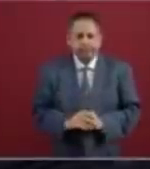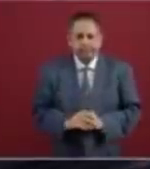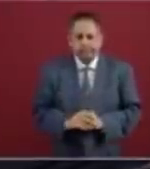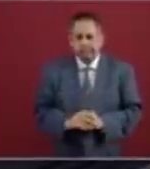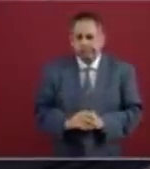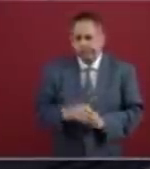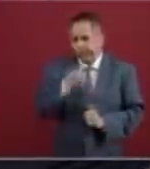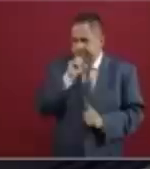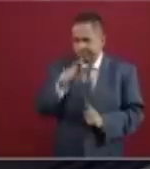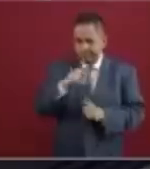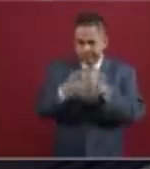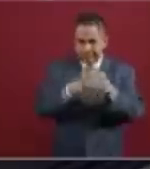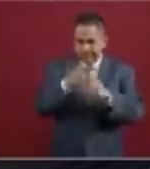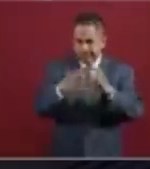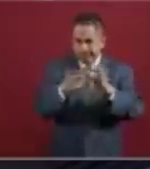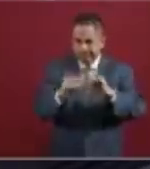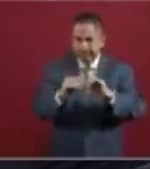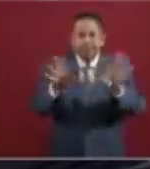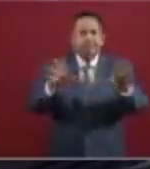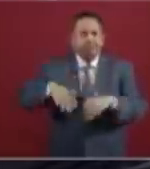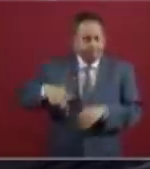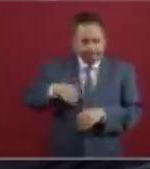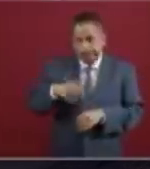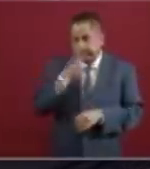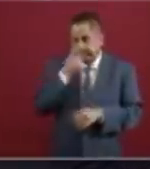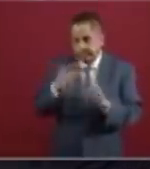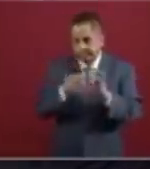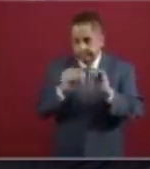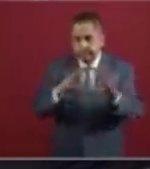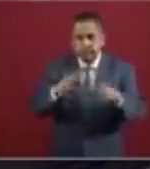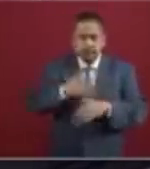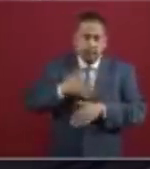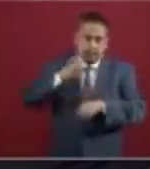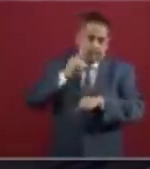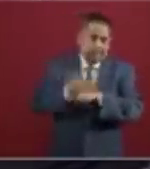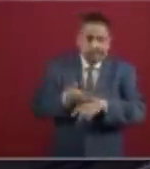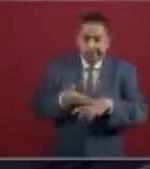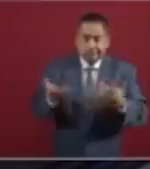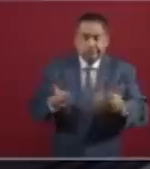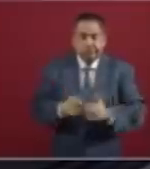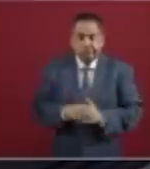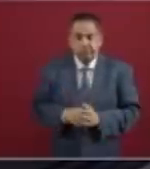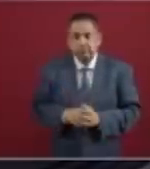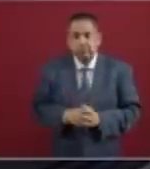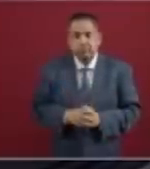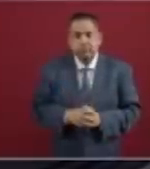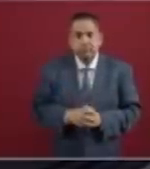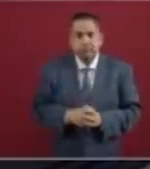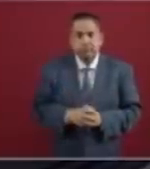También aclaro, ya lo dije, pero soy responsable